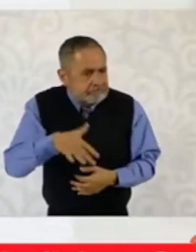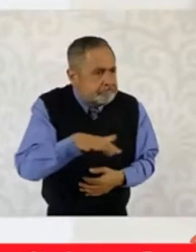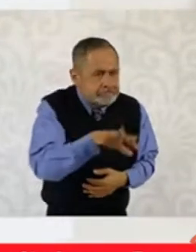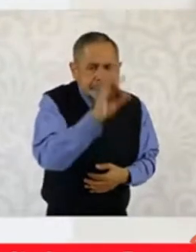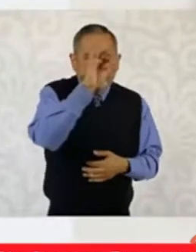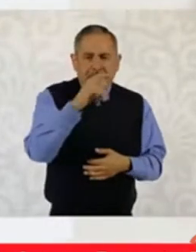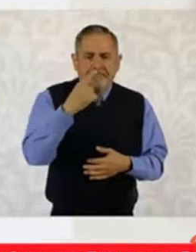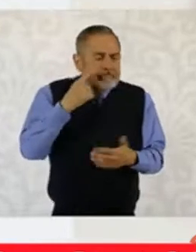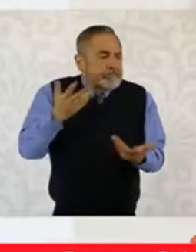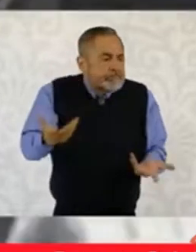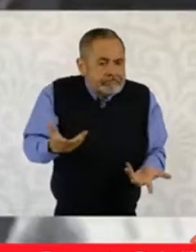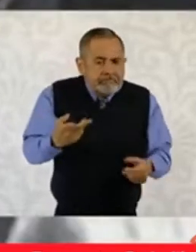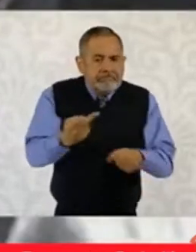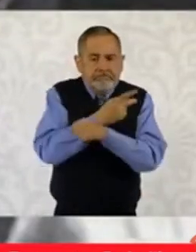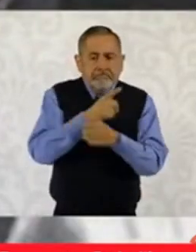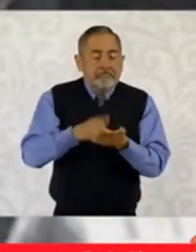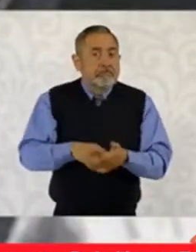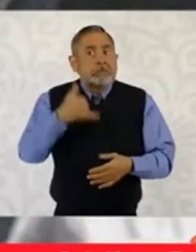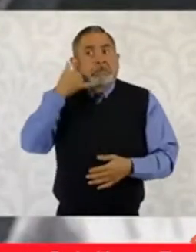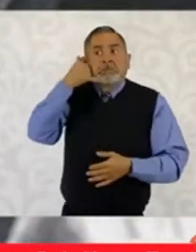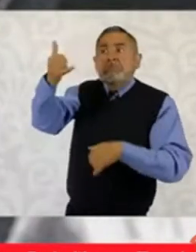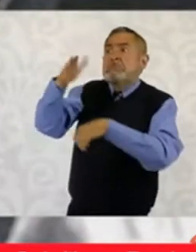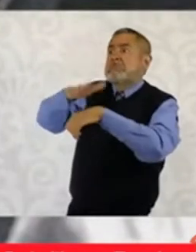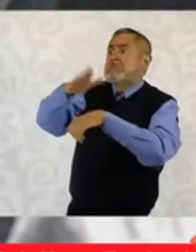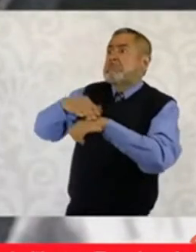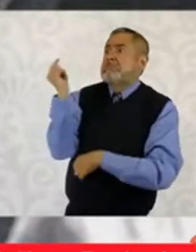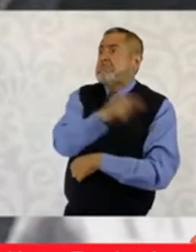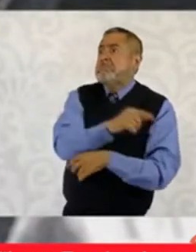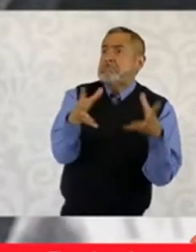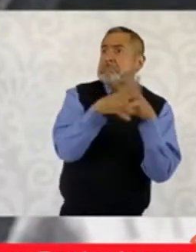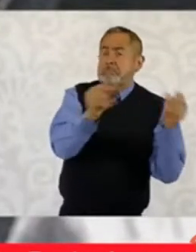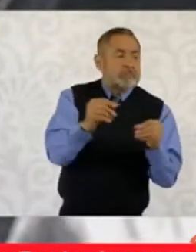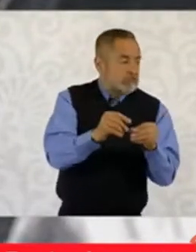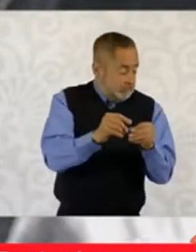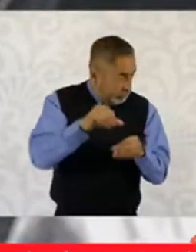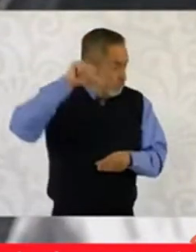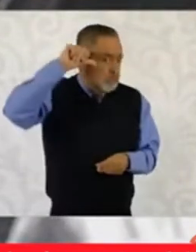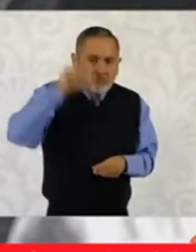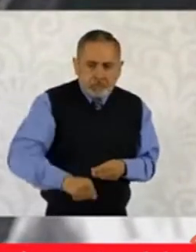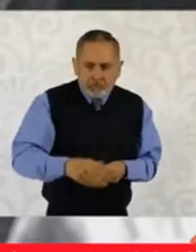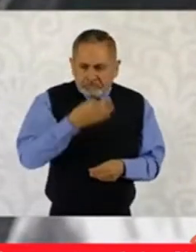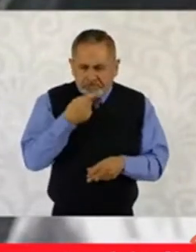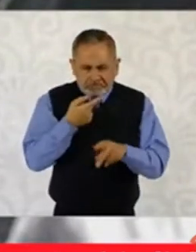persona, después del reporte de desaparición, tiene algún